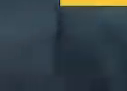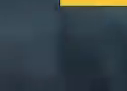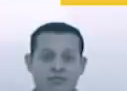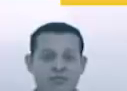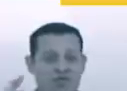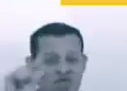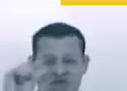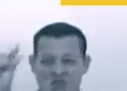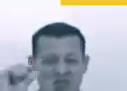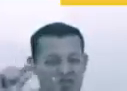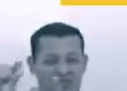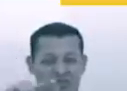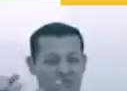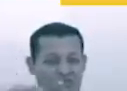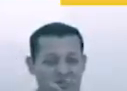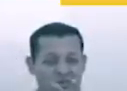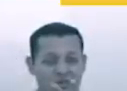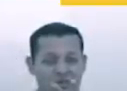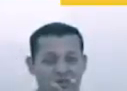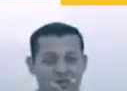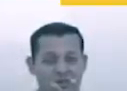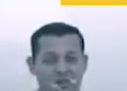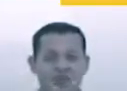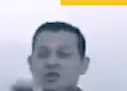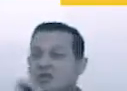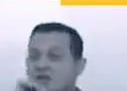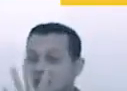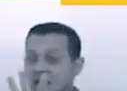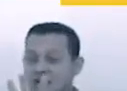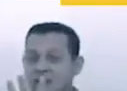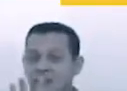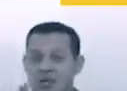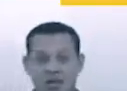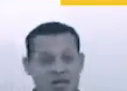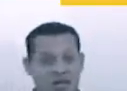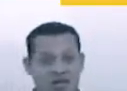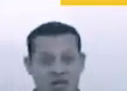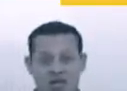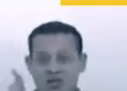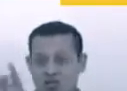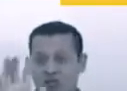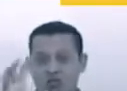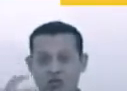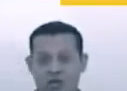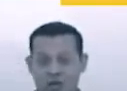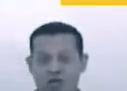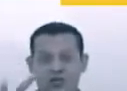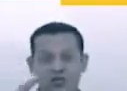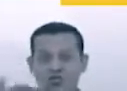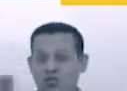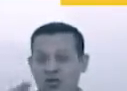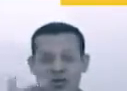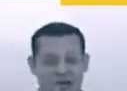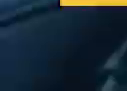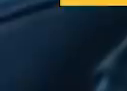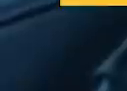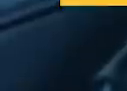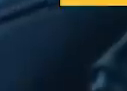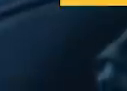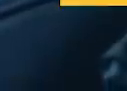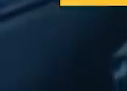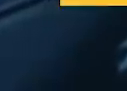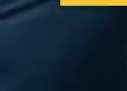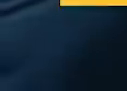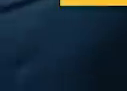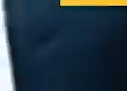irresponsable. Incluso ofrecían o que iban a entregar su vida utilizando un lenguaje y cierto volumen de voz